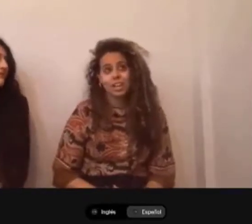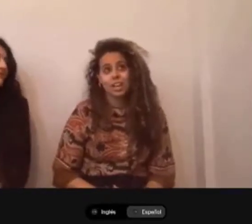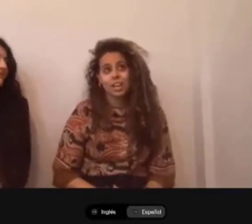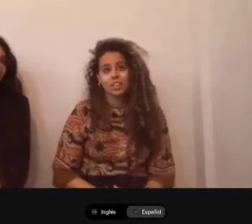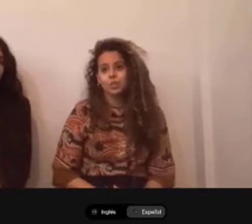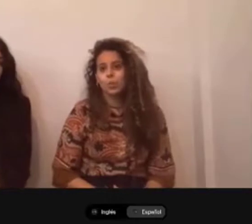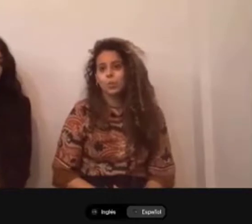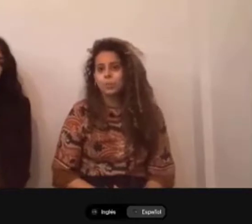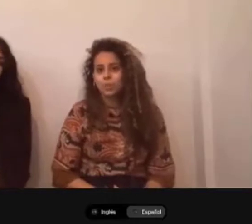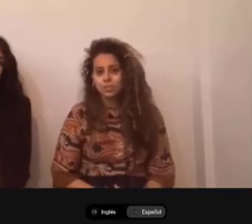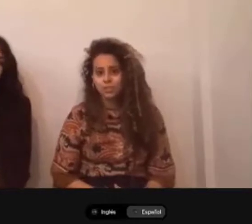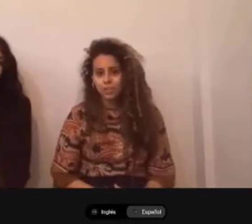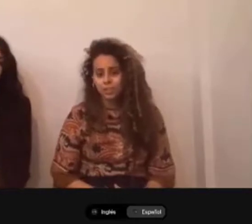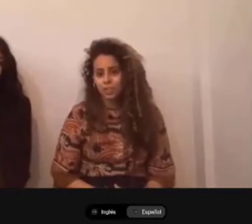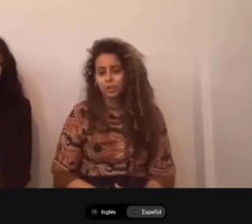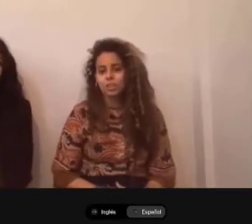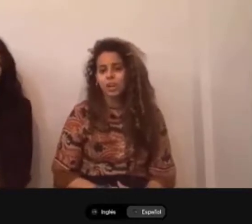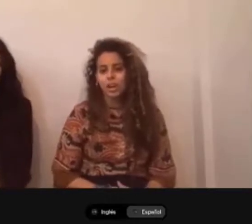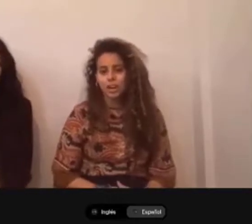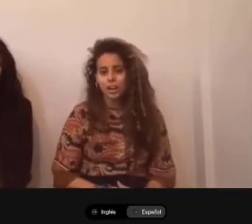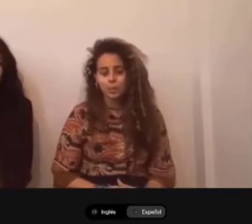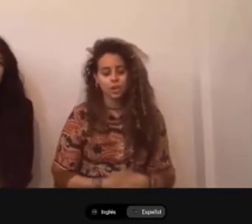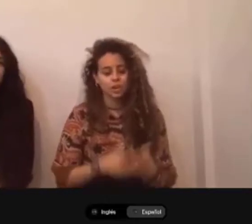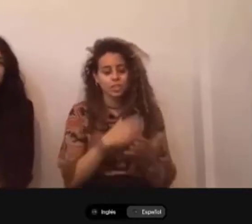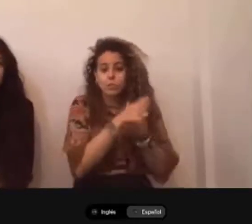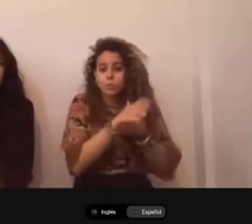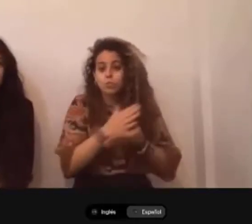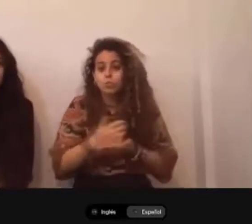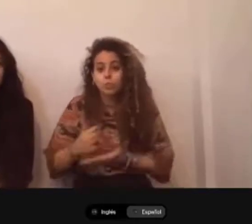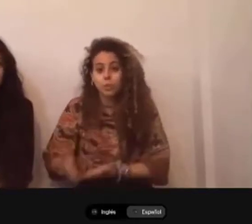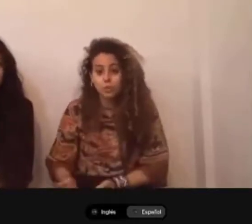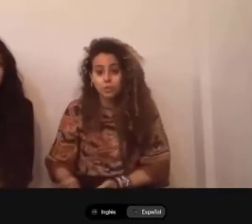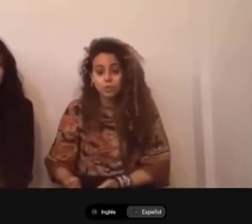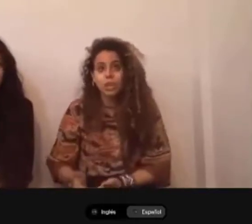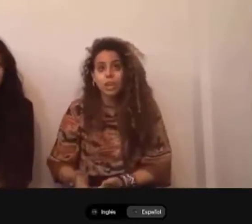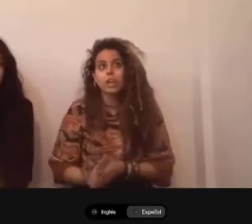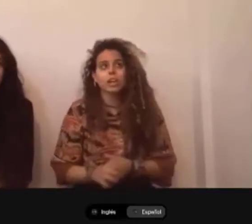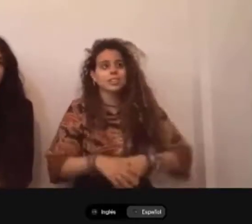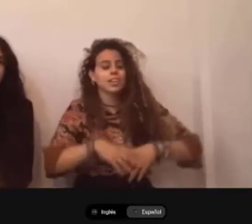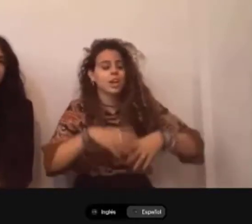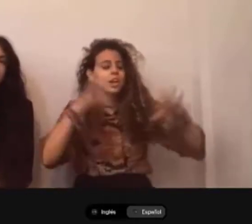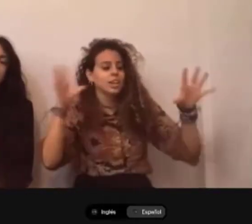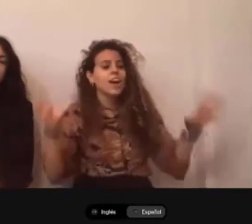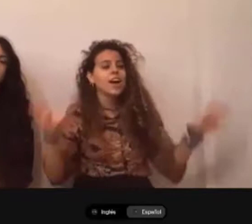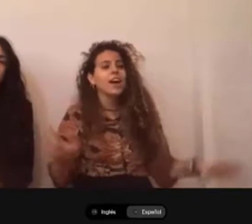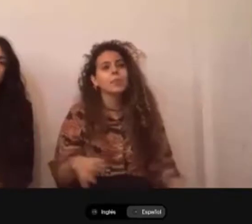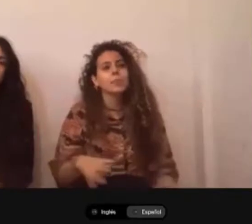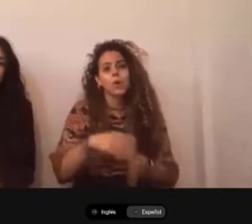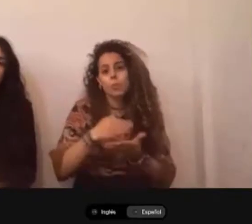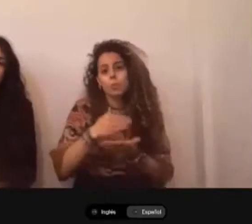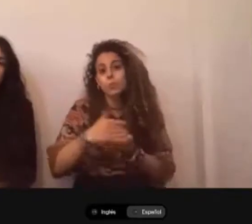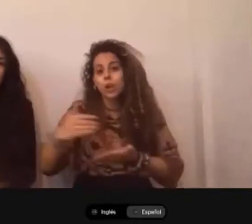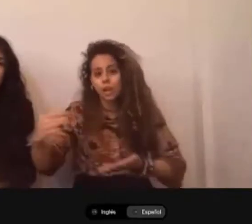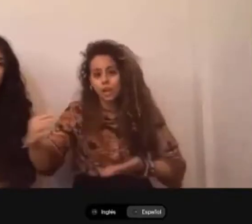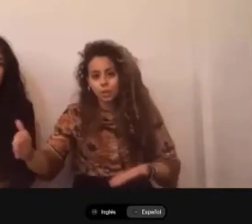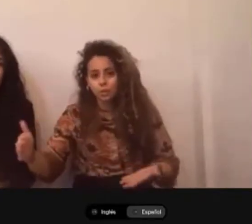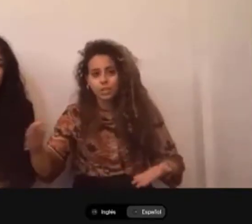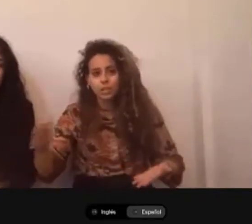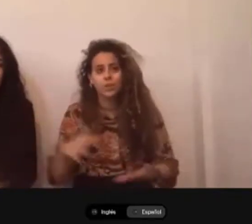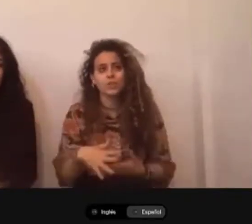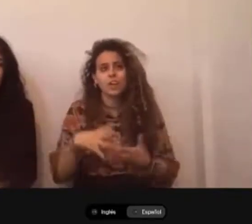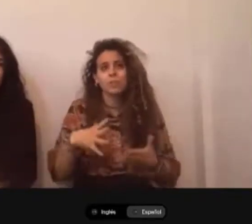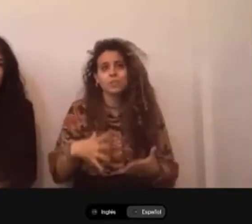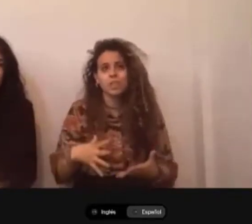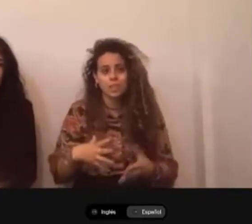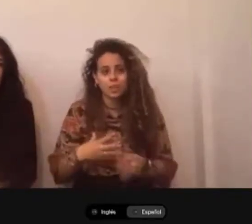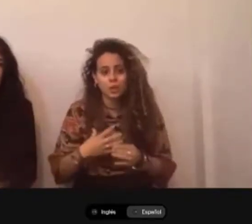es ese descubrimiento de nuestra carrera, porque en clase vemos muchos ámbitos que estaría genial, pero lo vemos muy lejos.